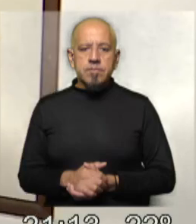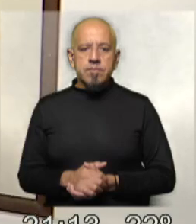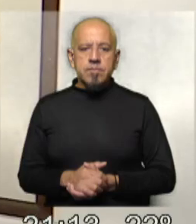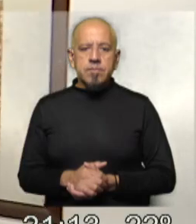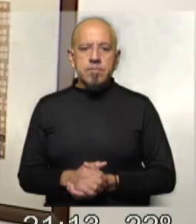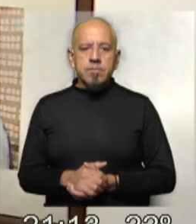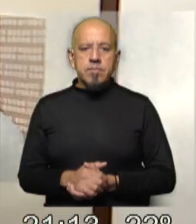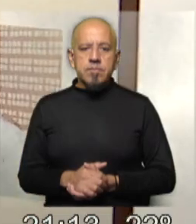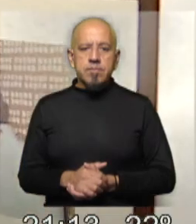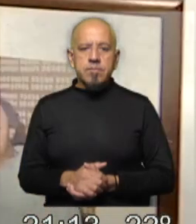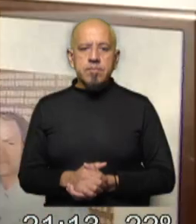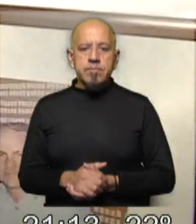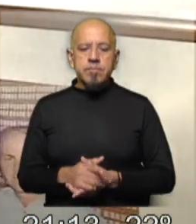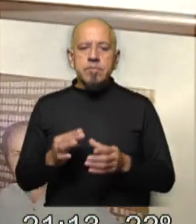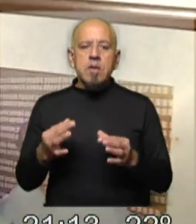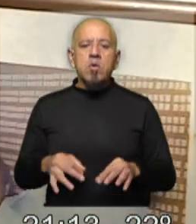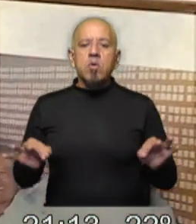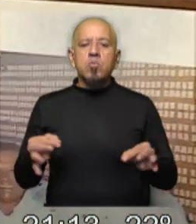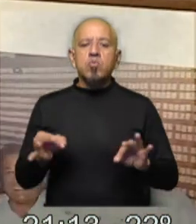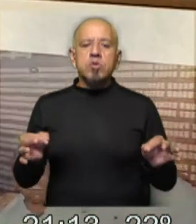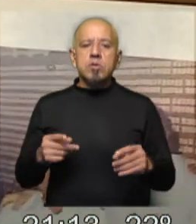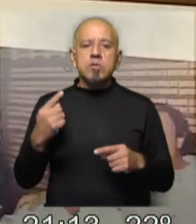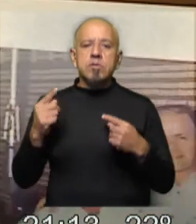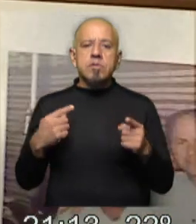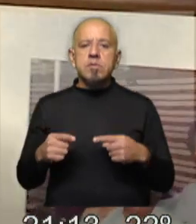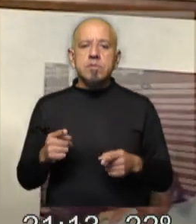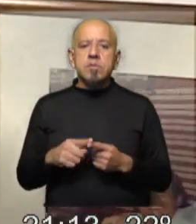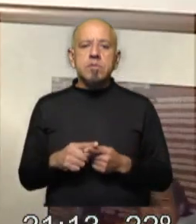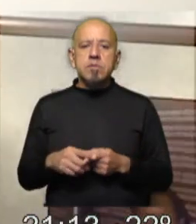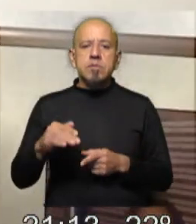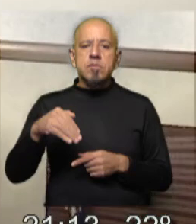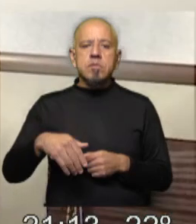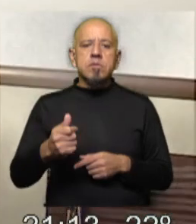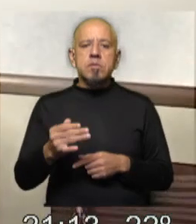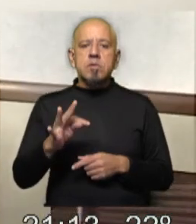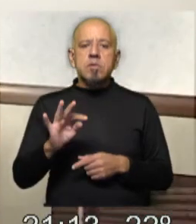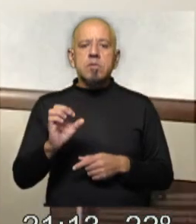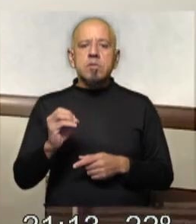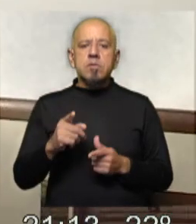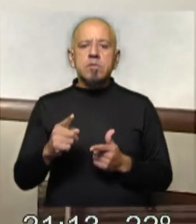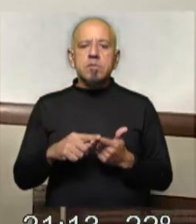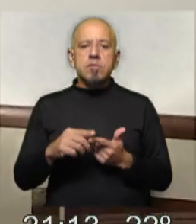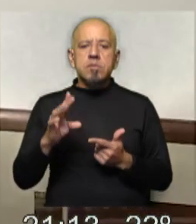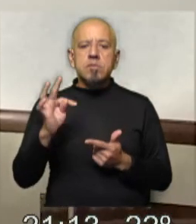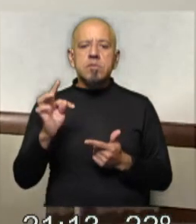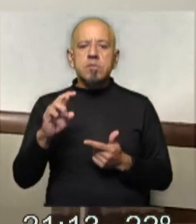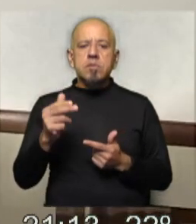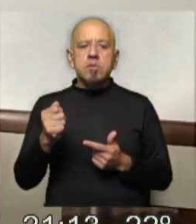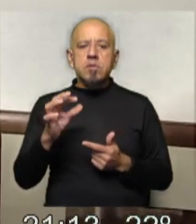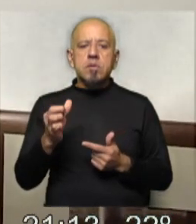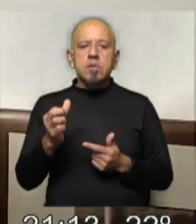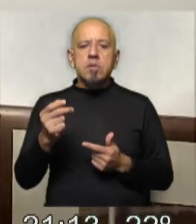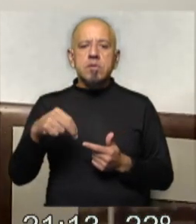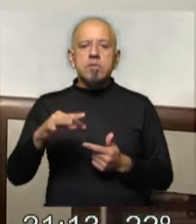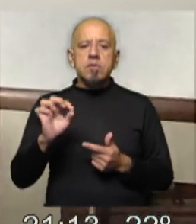música tropical y qué más vemos. Y vemos a Eduardo Mateo, Jorge Trasante, que el tema de Candombe,